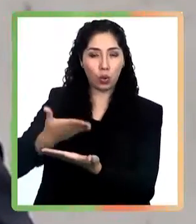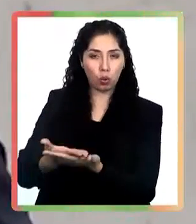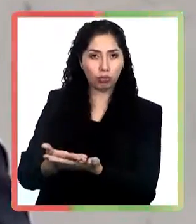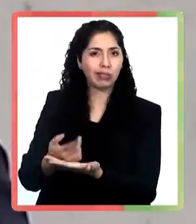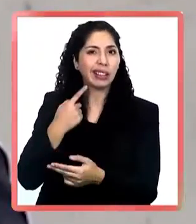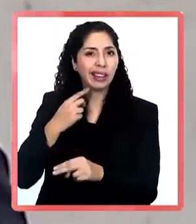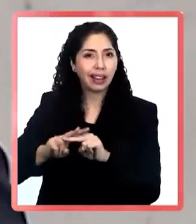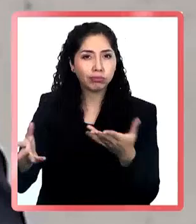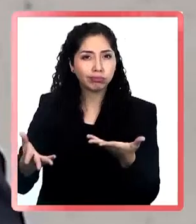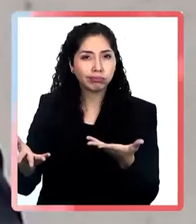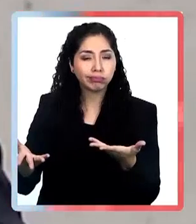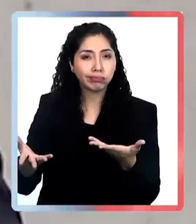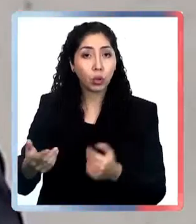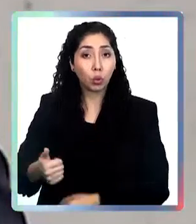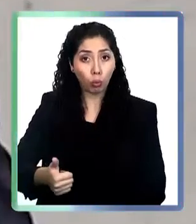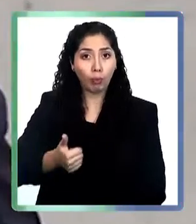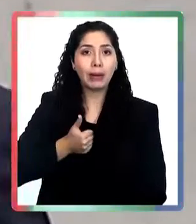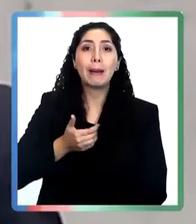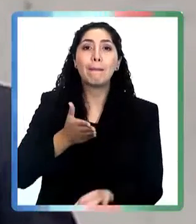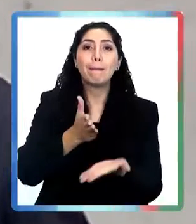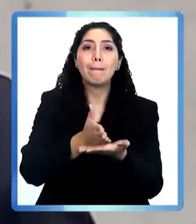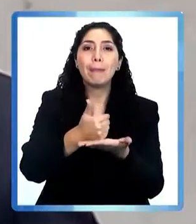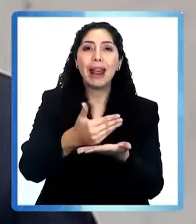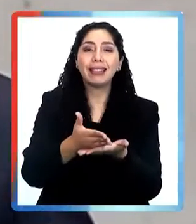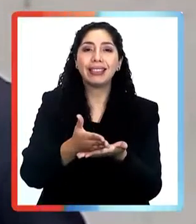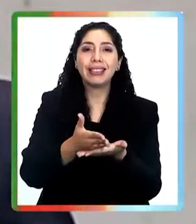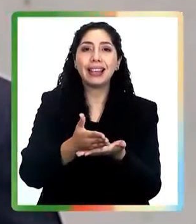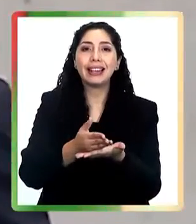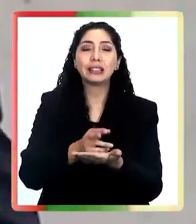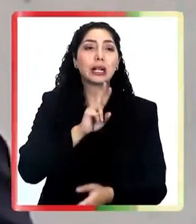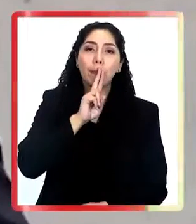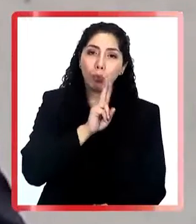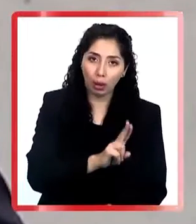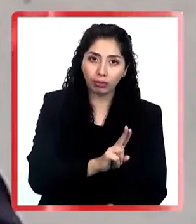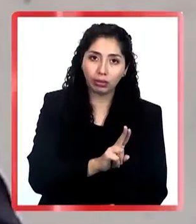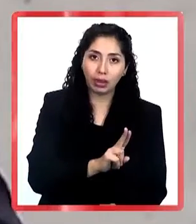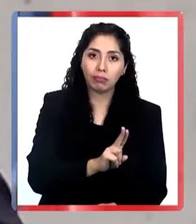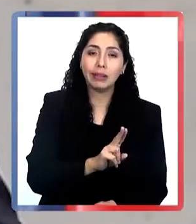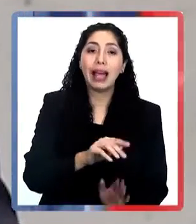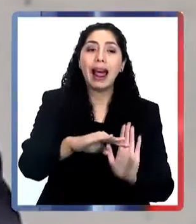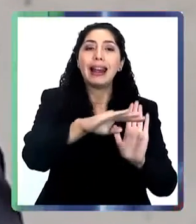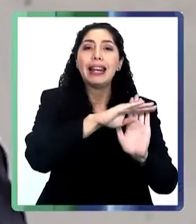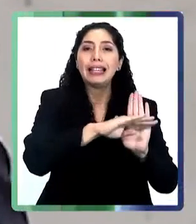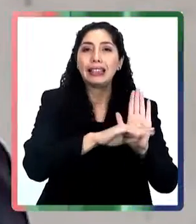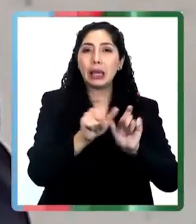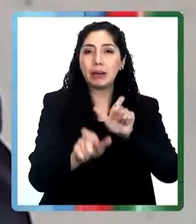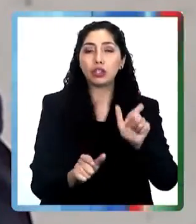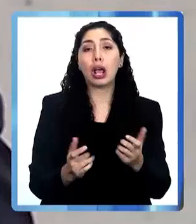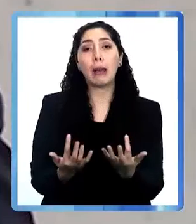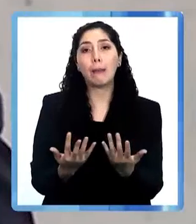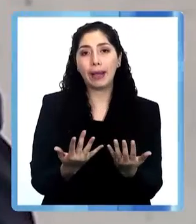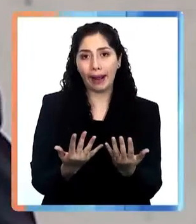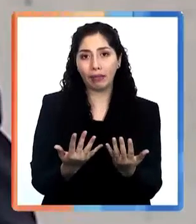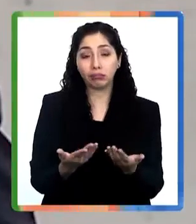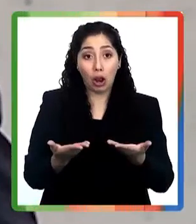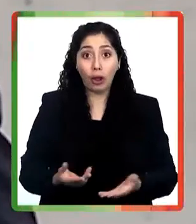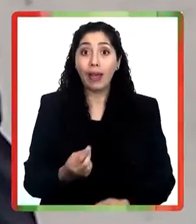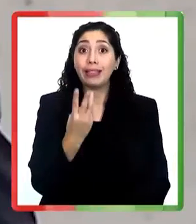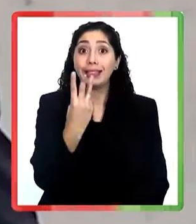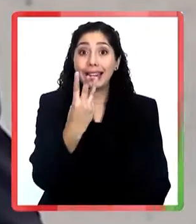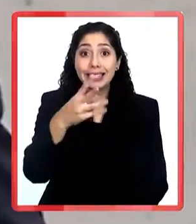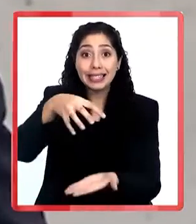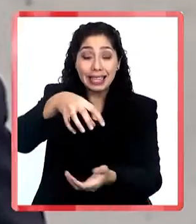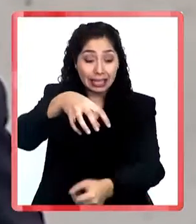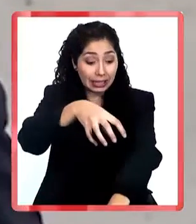no elaboración e implementación de un plan de resolución de listas de espera quirúrgica que contempla la puesta en marcha de tres